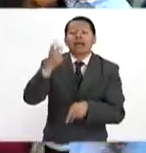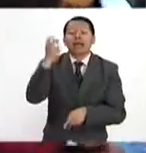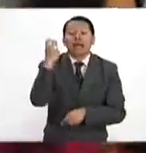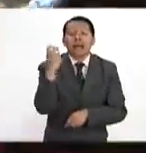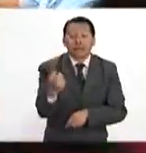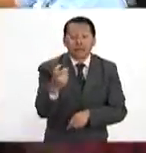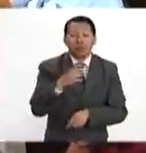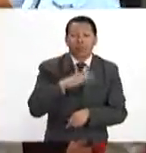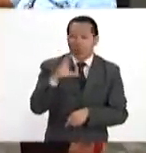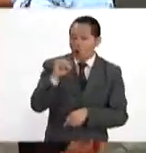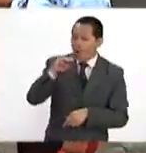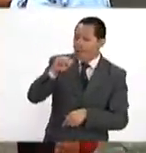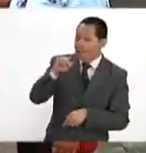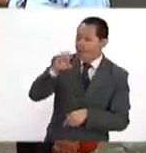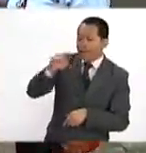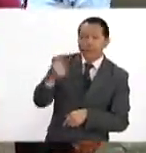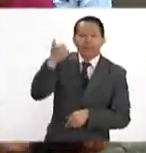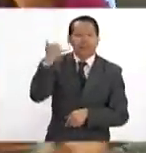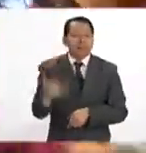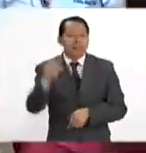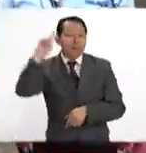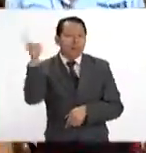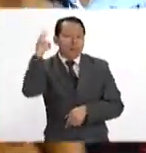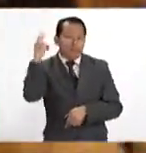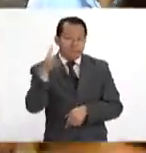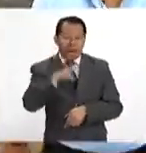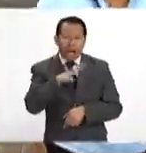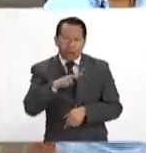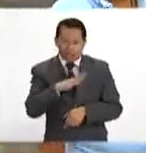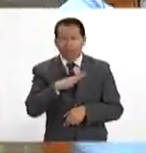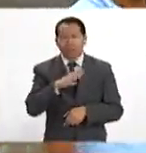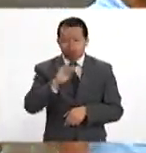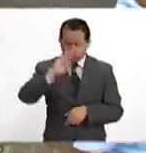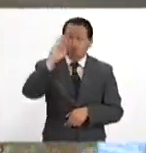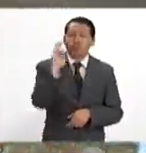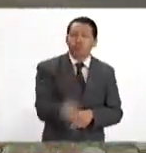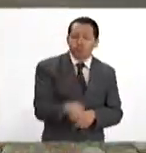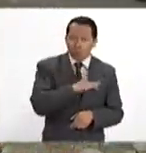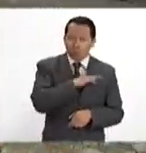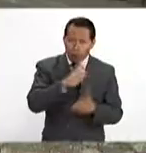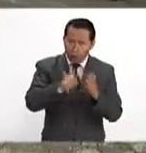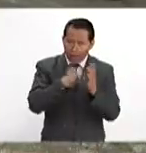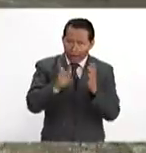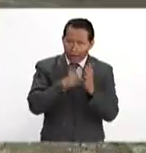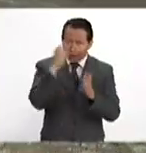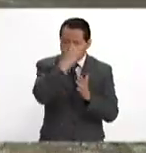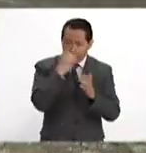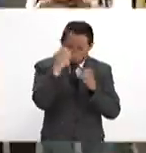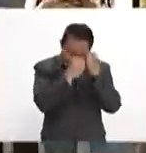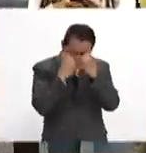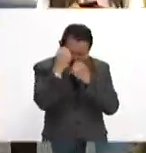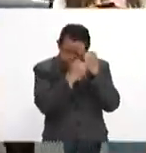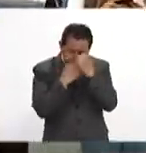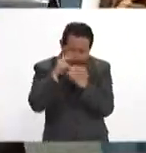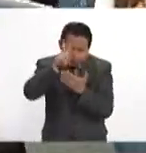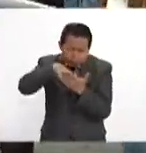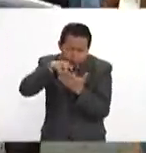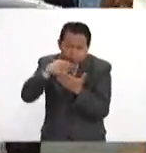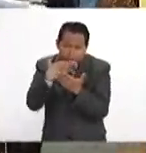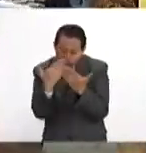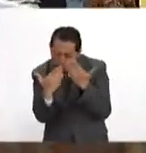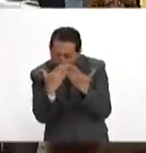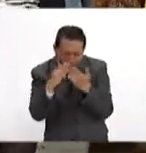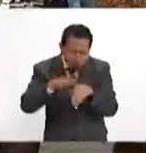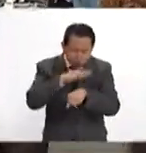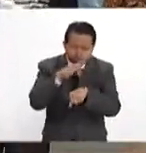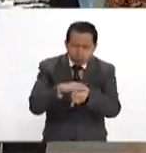razón, la Comipems y la máxima casa de estudios ofrecieron revisar los resultados de los aspirantes que, dicho sea de paso, no